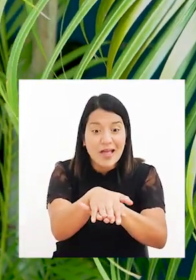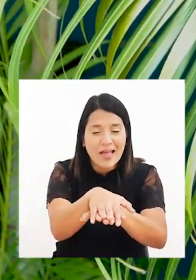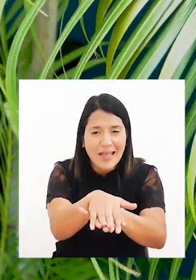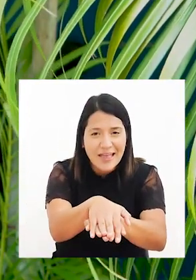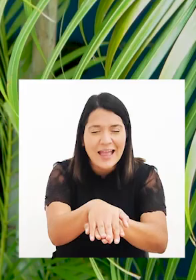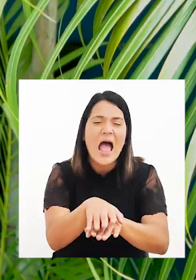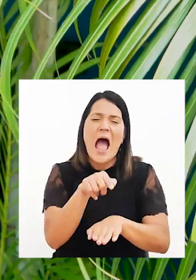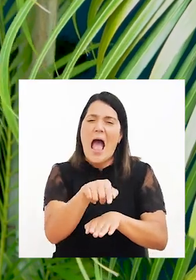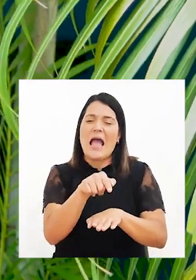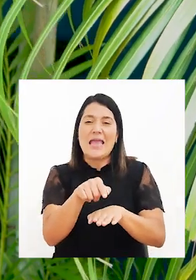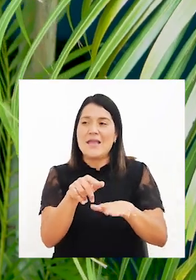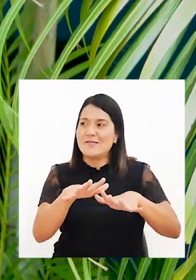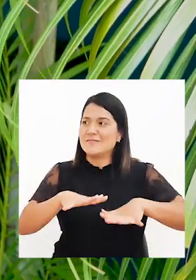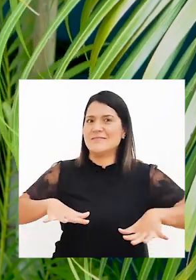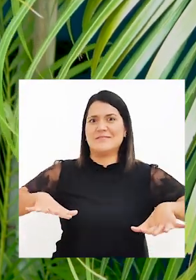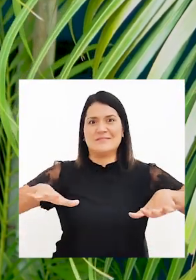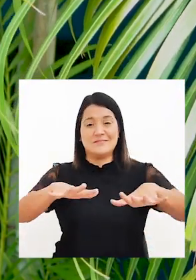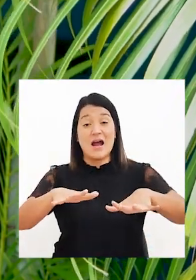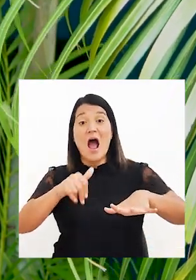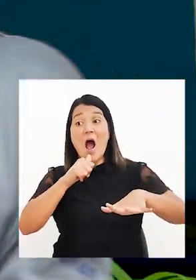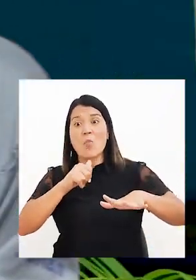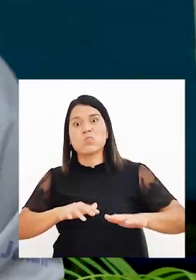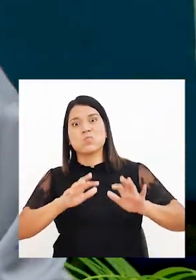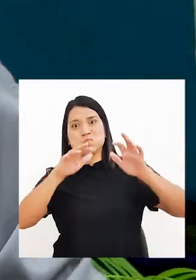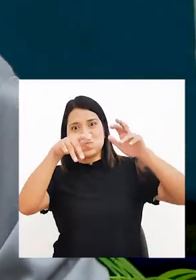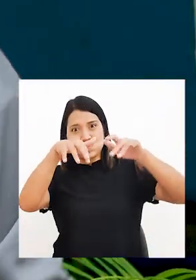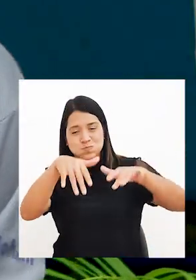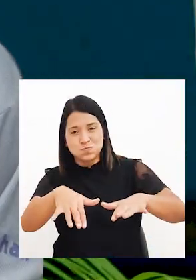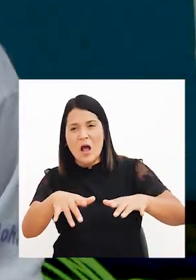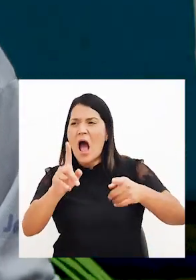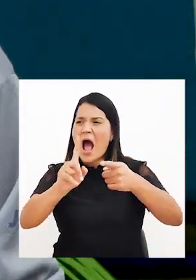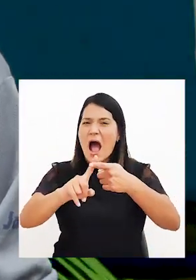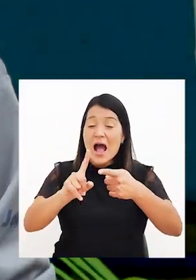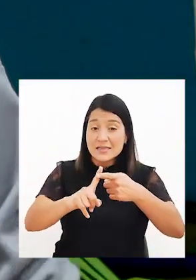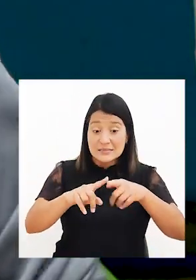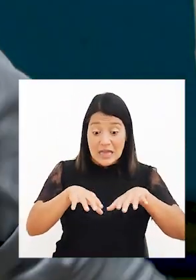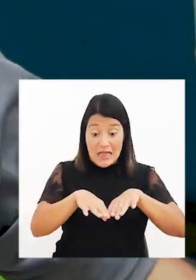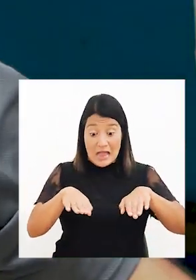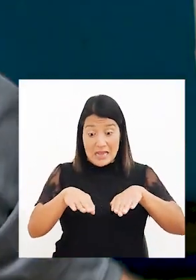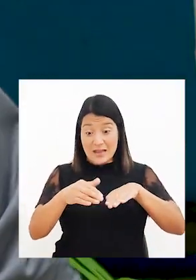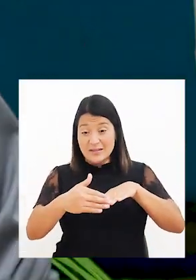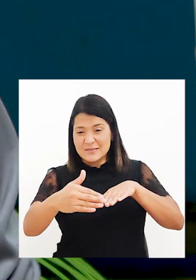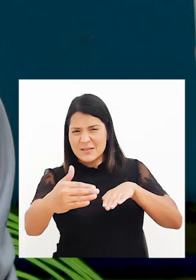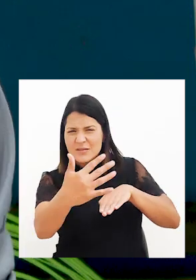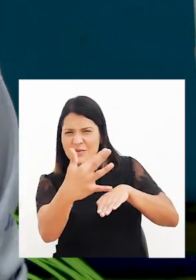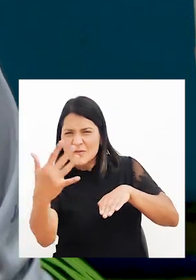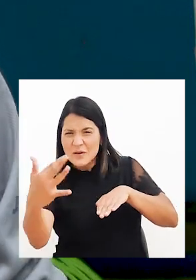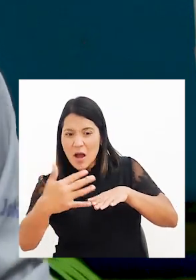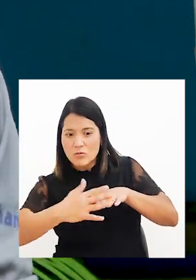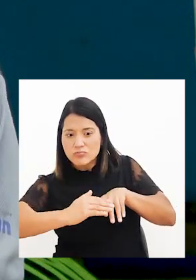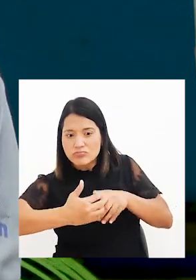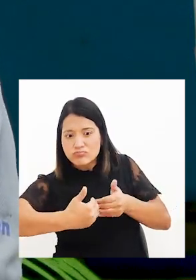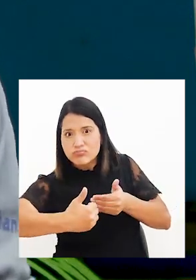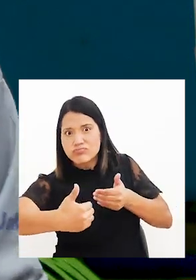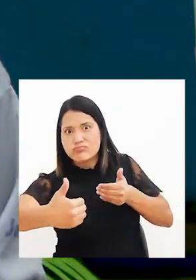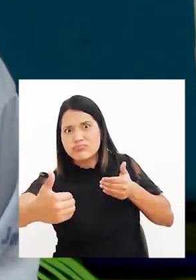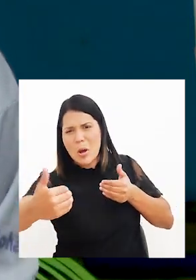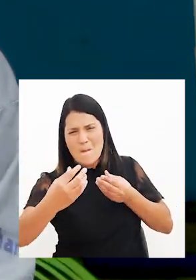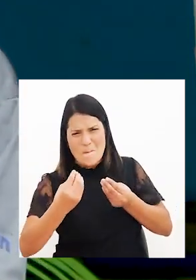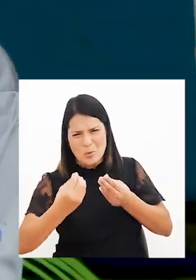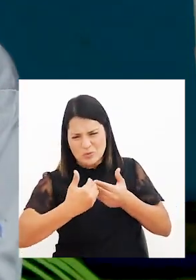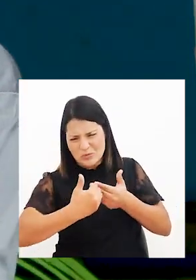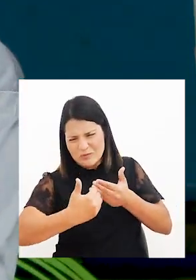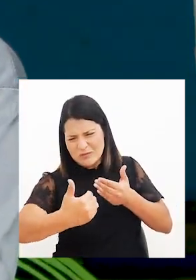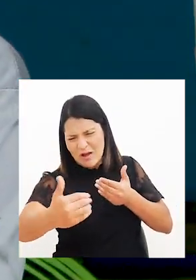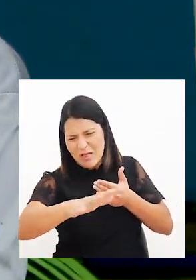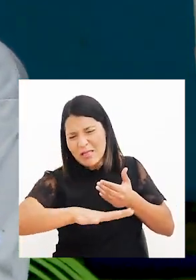La cantidad de espacio que tiene desde la marea alta a la vegetación, ¿verdad? Es muy difícil de ver alrededor de estas playas. Normalmente la marea alta